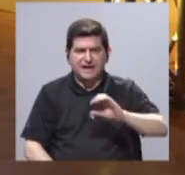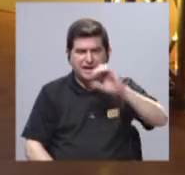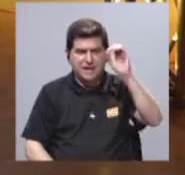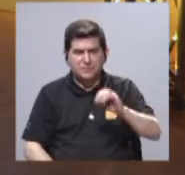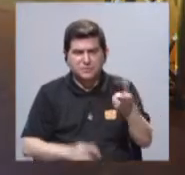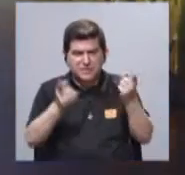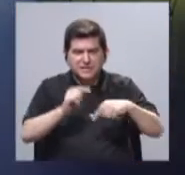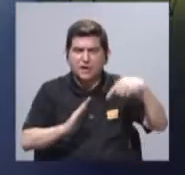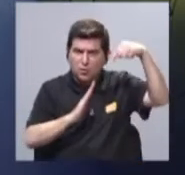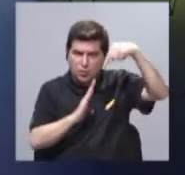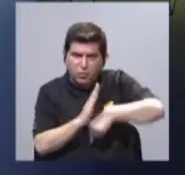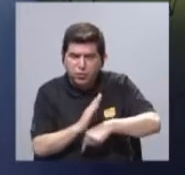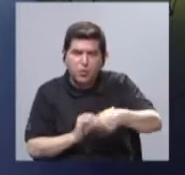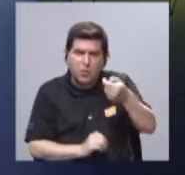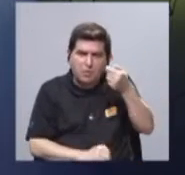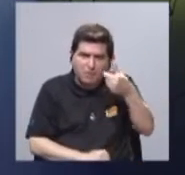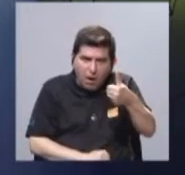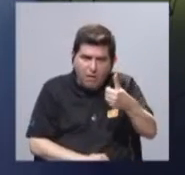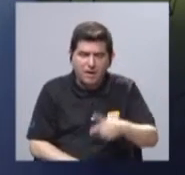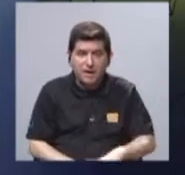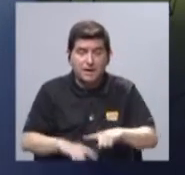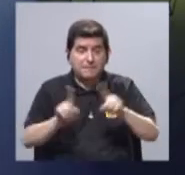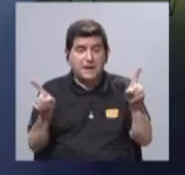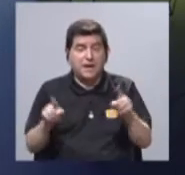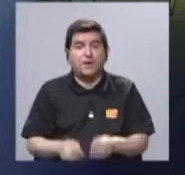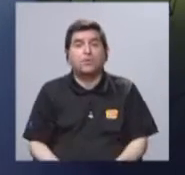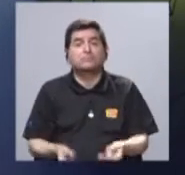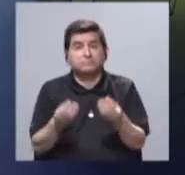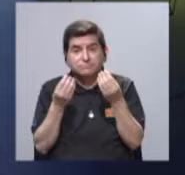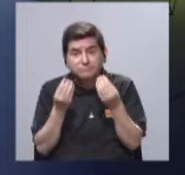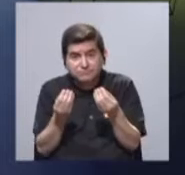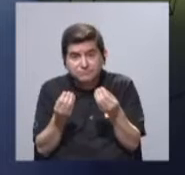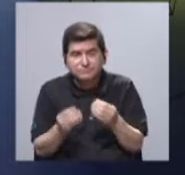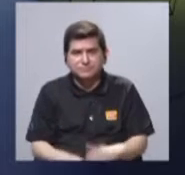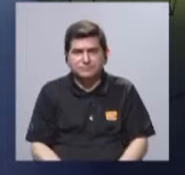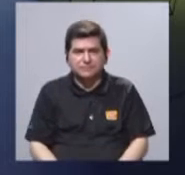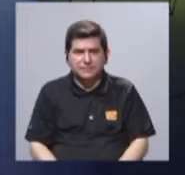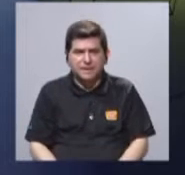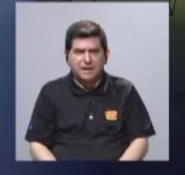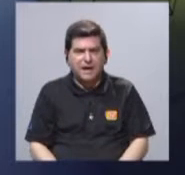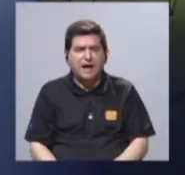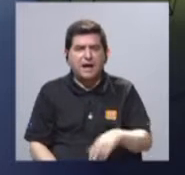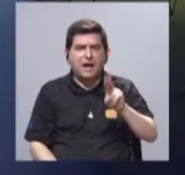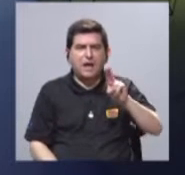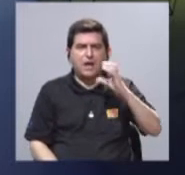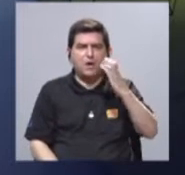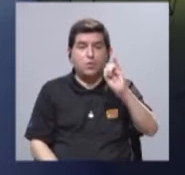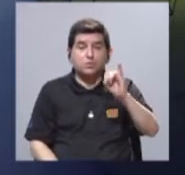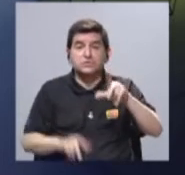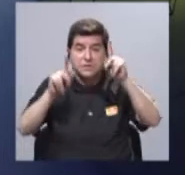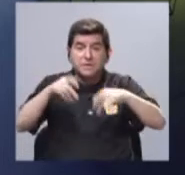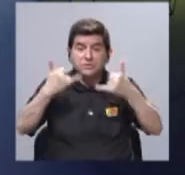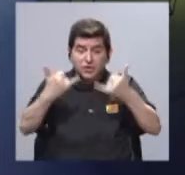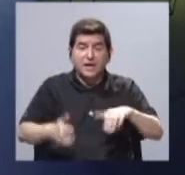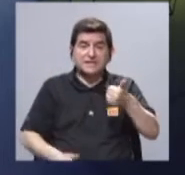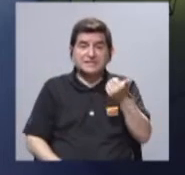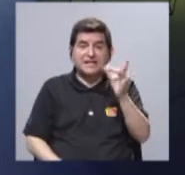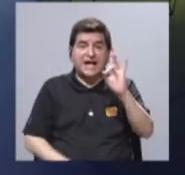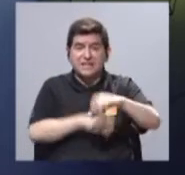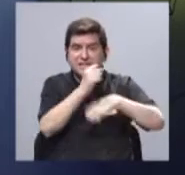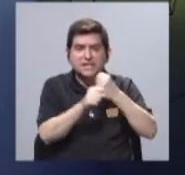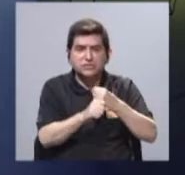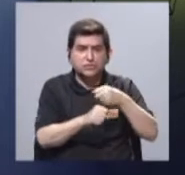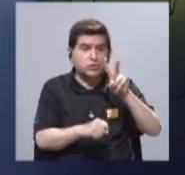proporción de casos graves sea tan baja como son tantos empezamos a ver en las sucias a personas de 18 años de